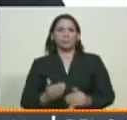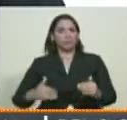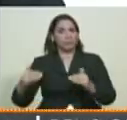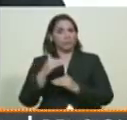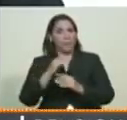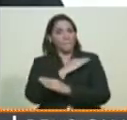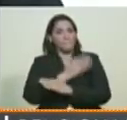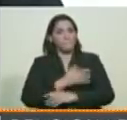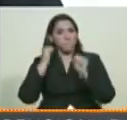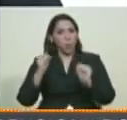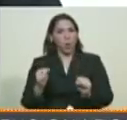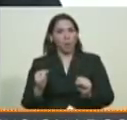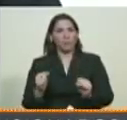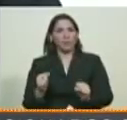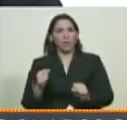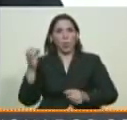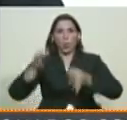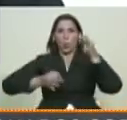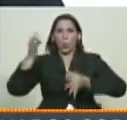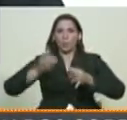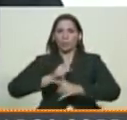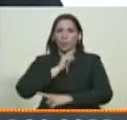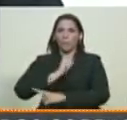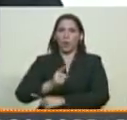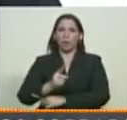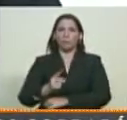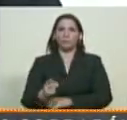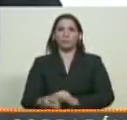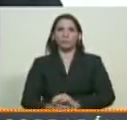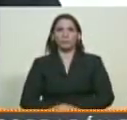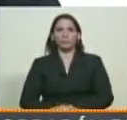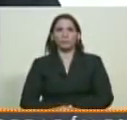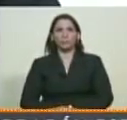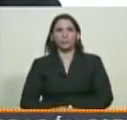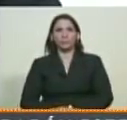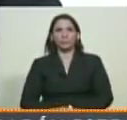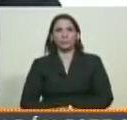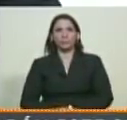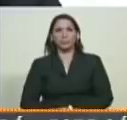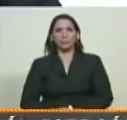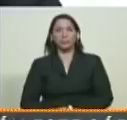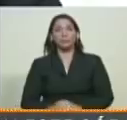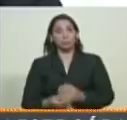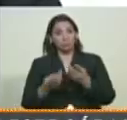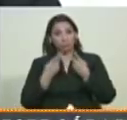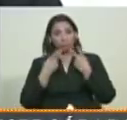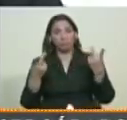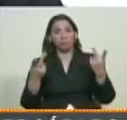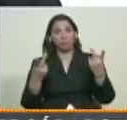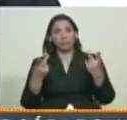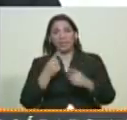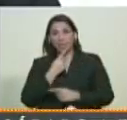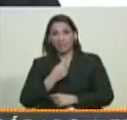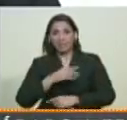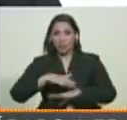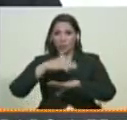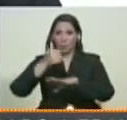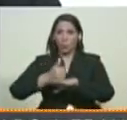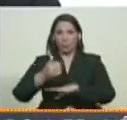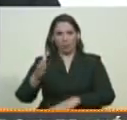hora de un juicio penal, puesto que la admisión de los hechos revela en